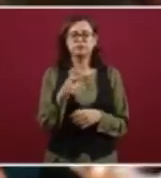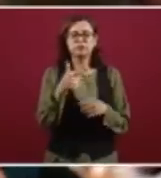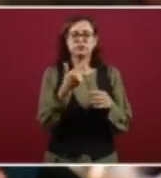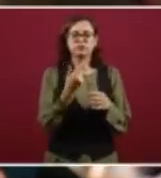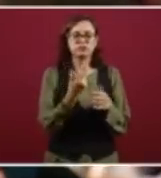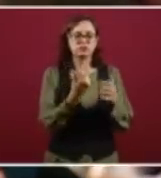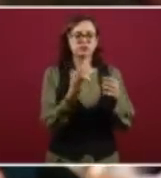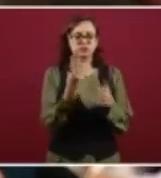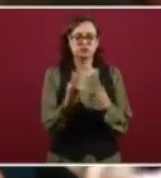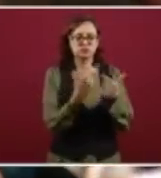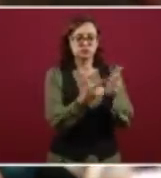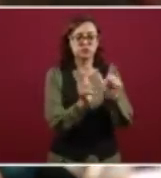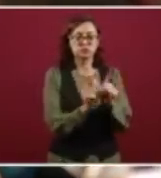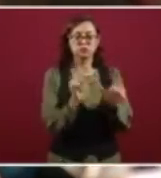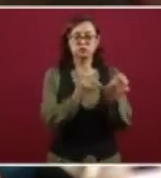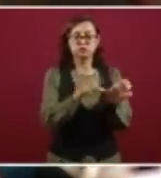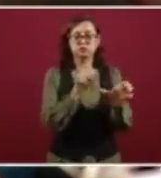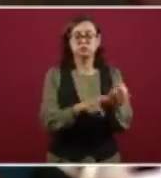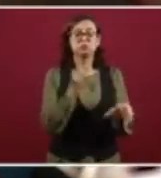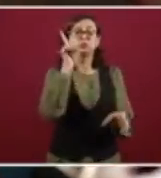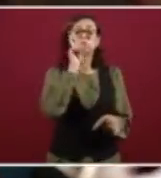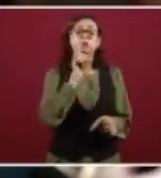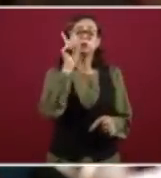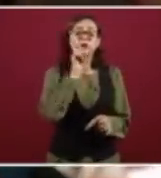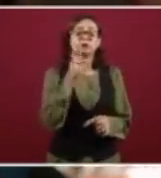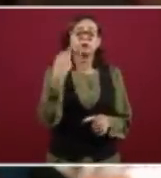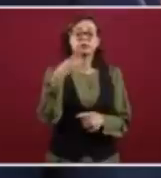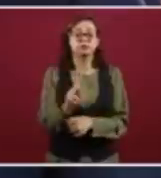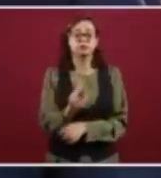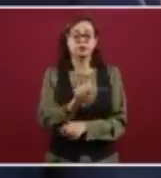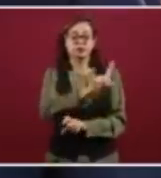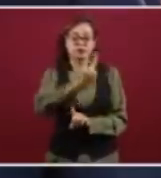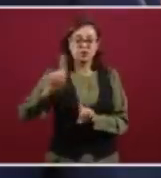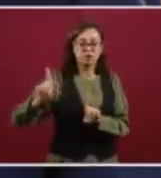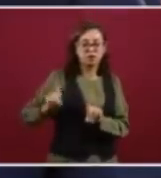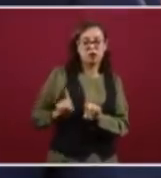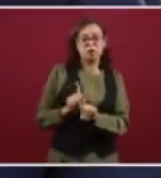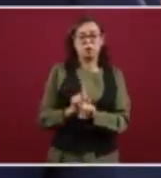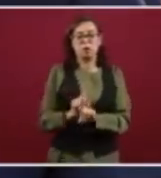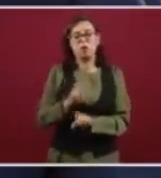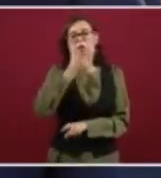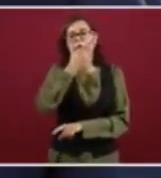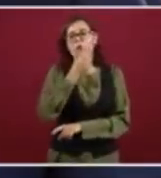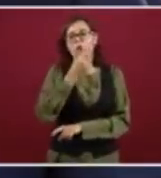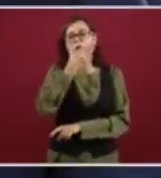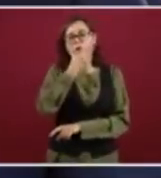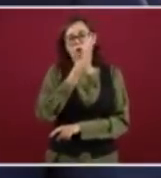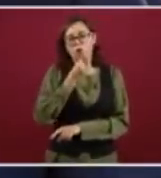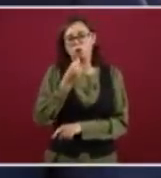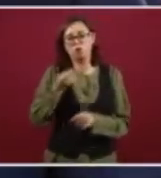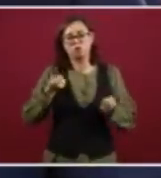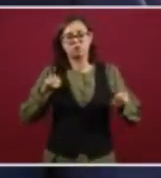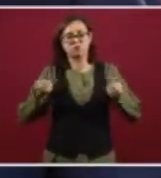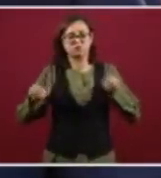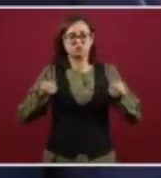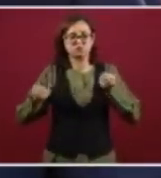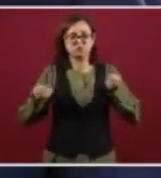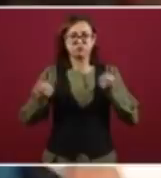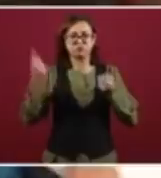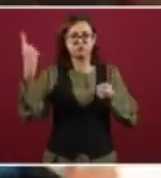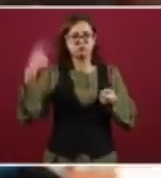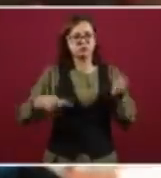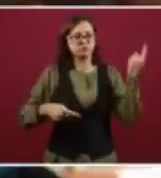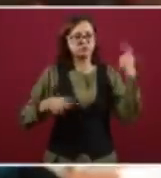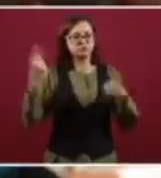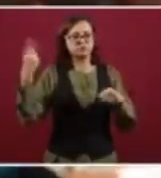principalmente de mujeres, pero están liderados por hombres, quienes fungen como halcones y se encargan pues de resguardar